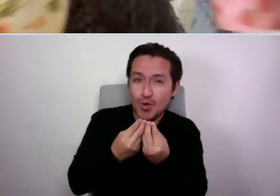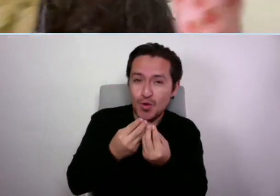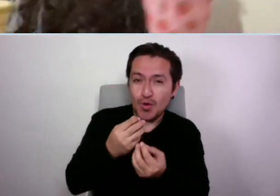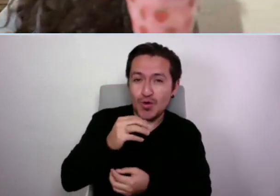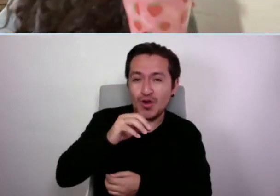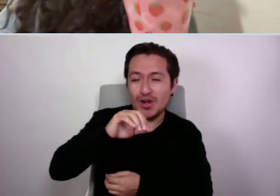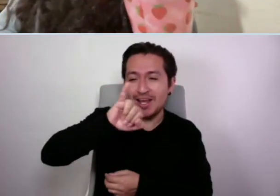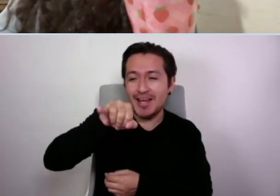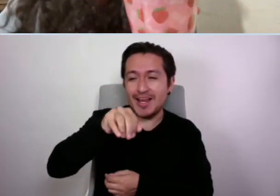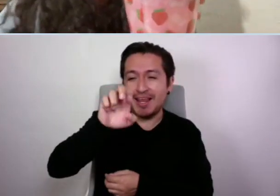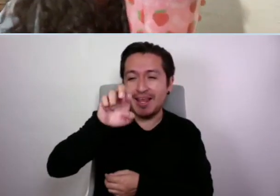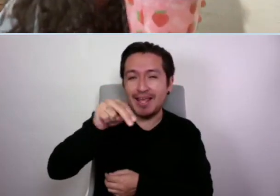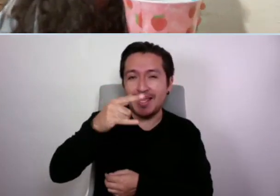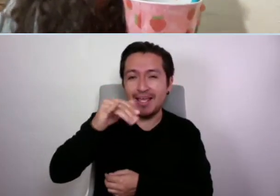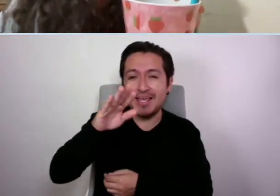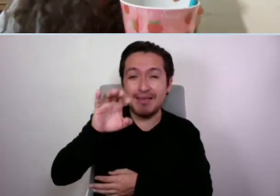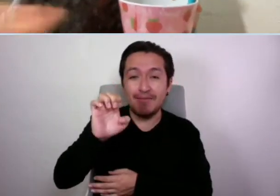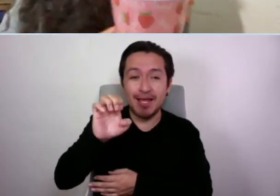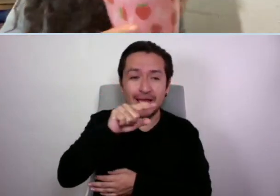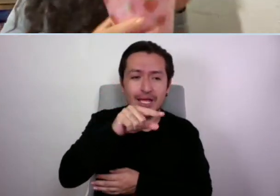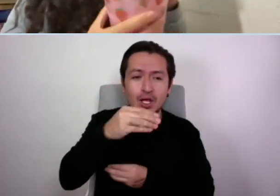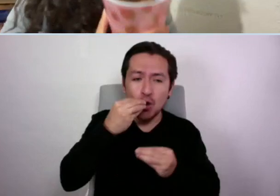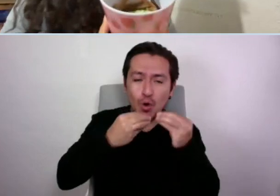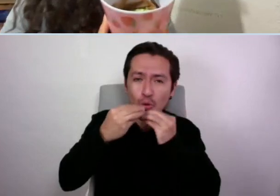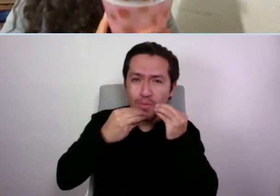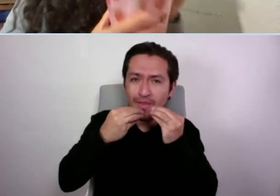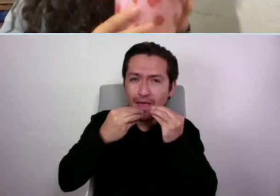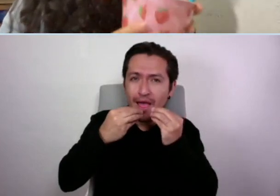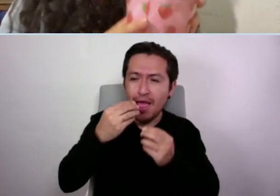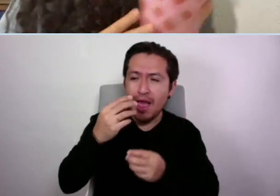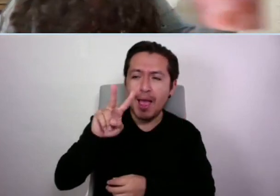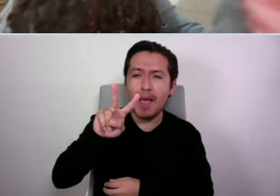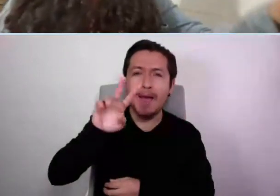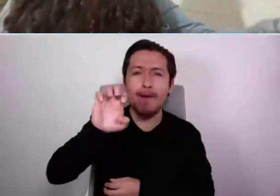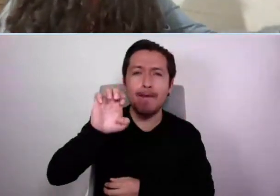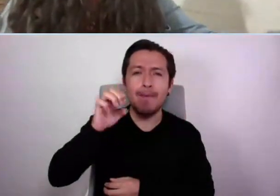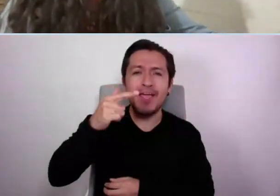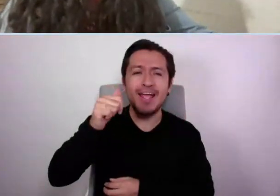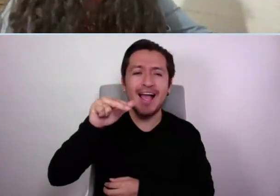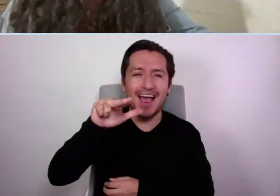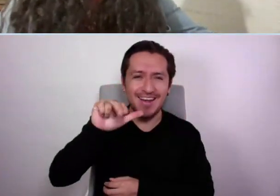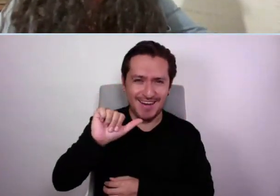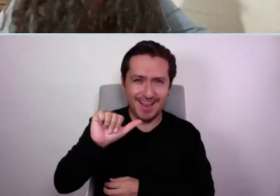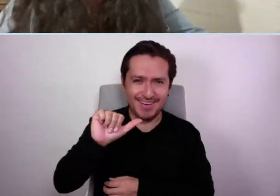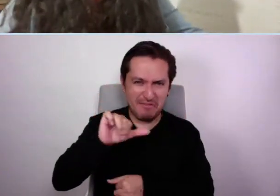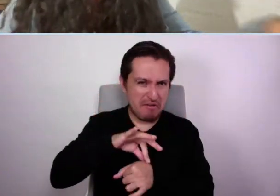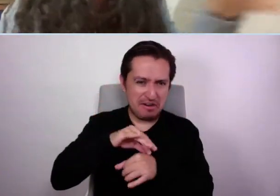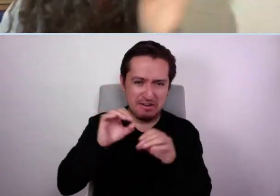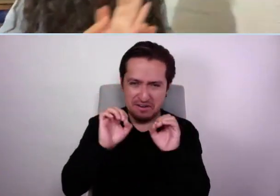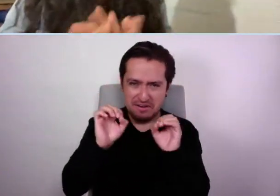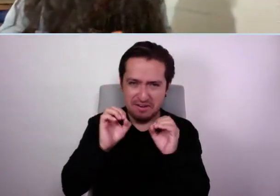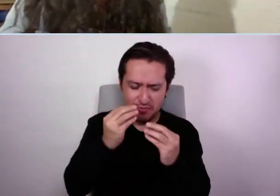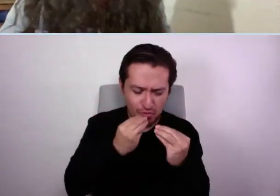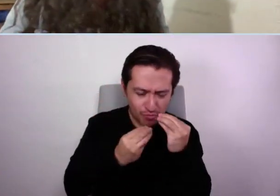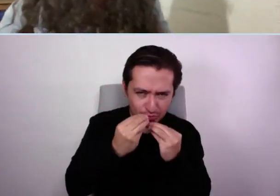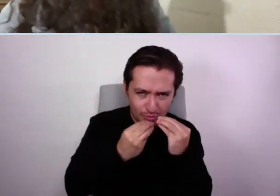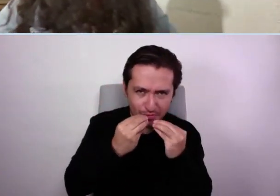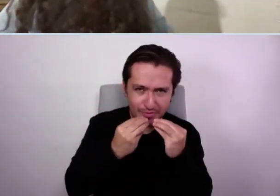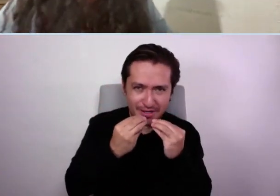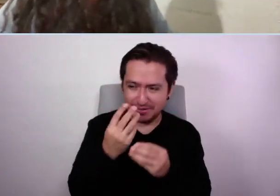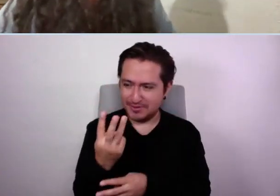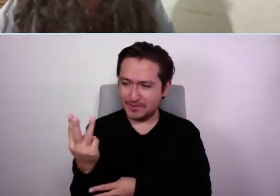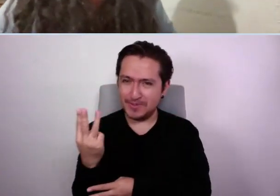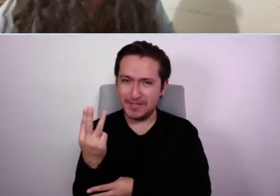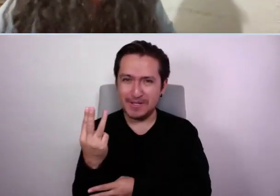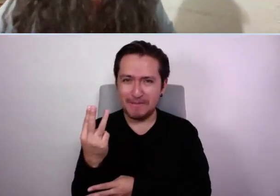Botana vegana para estar sincronizadas las tres en este festejo de la